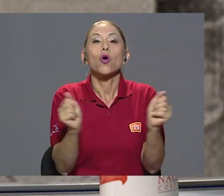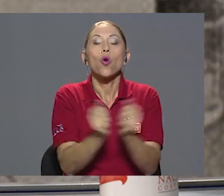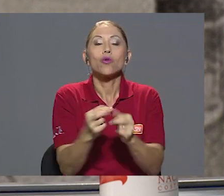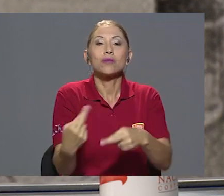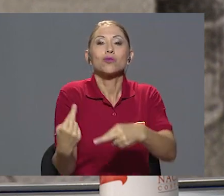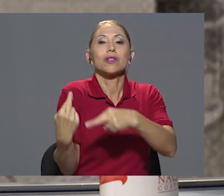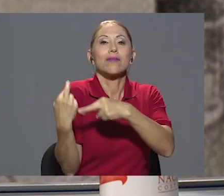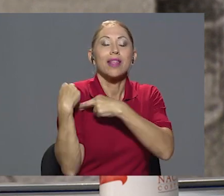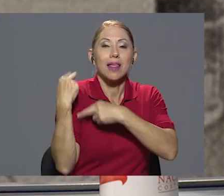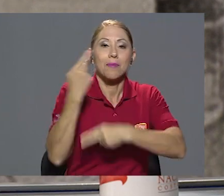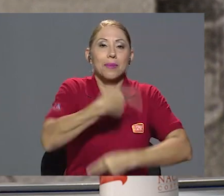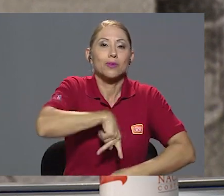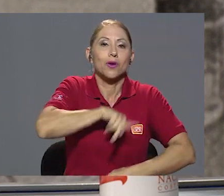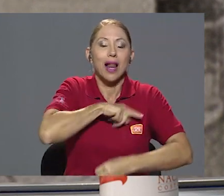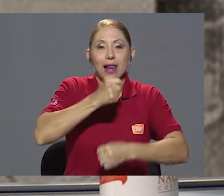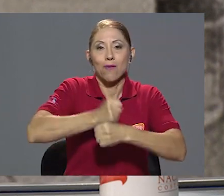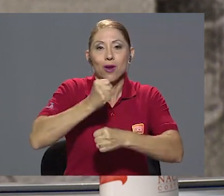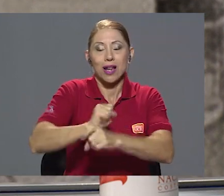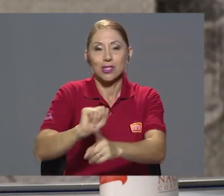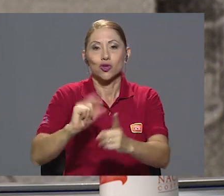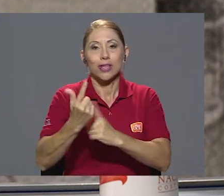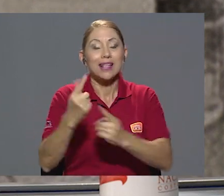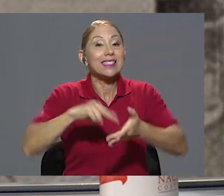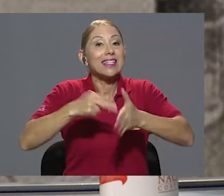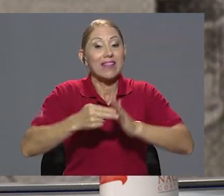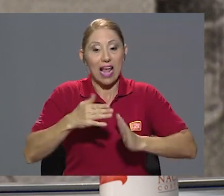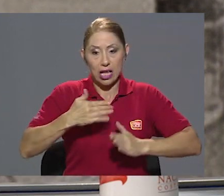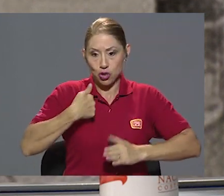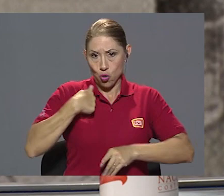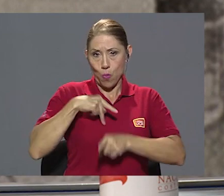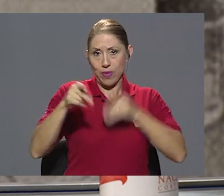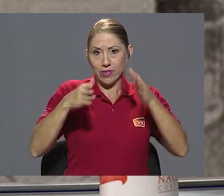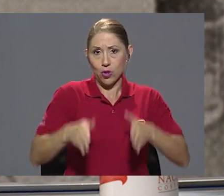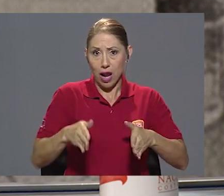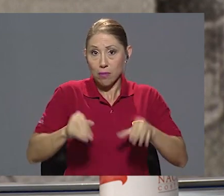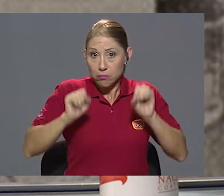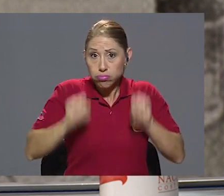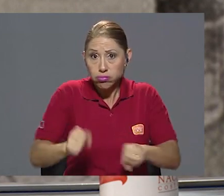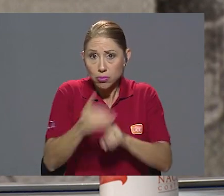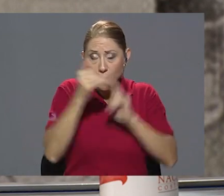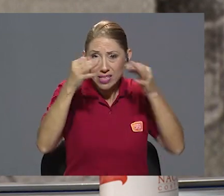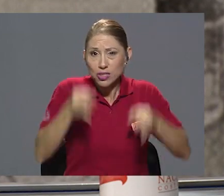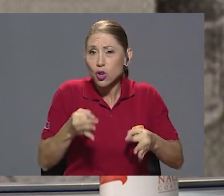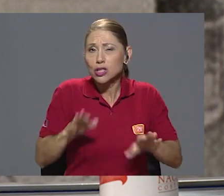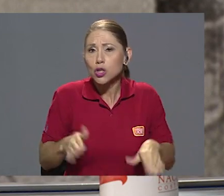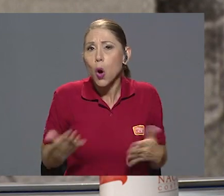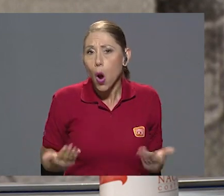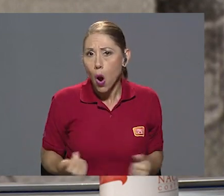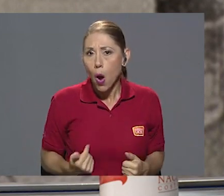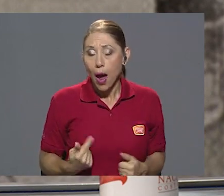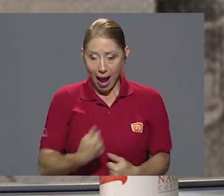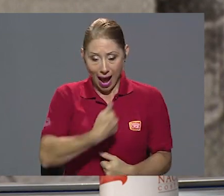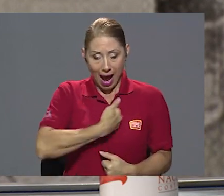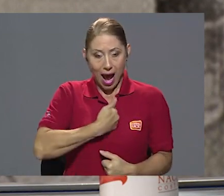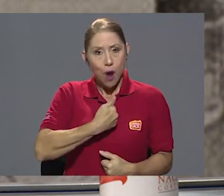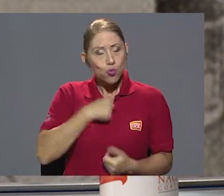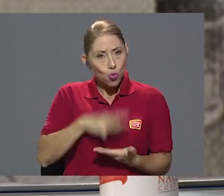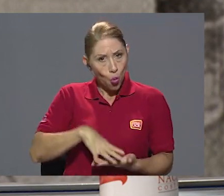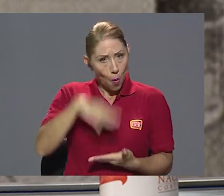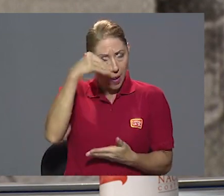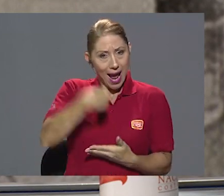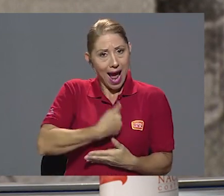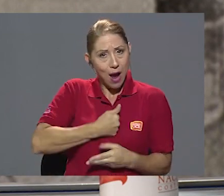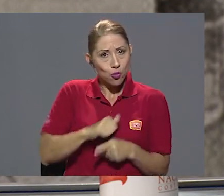responsabilidad personal, laboral y social, es decir, yo como profesional, ¿cuál es mi capacidad para tomar decisiones? Para autoformarme,